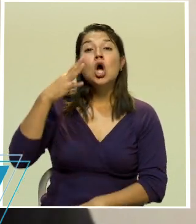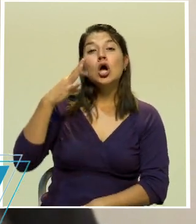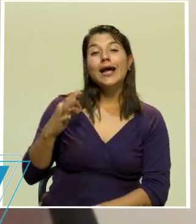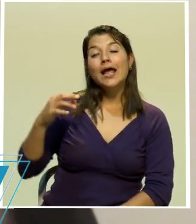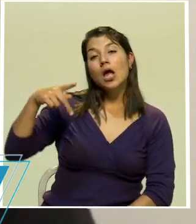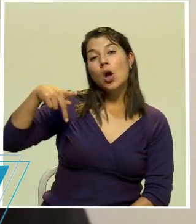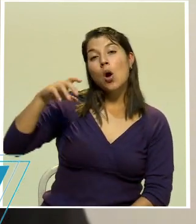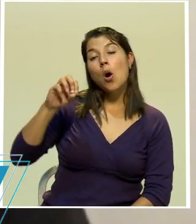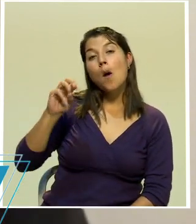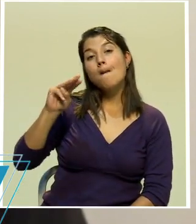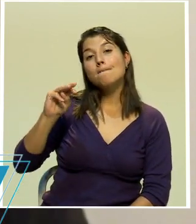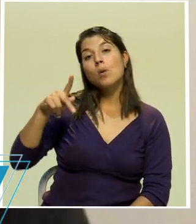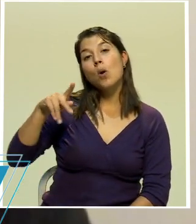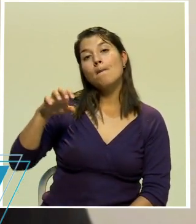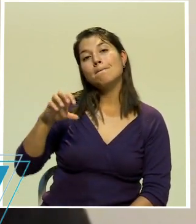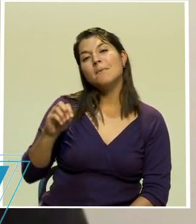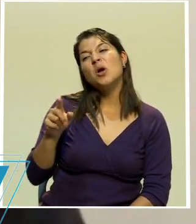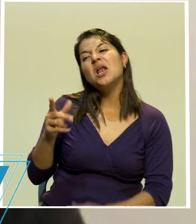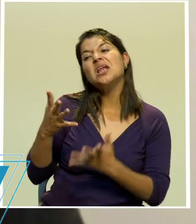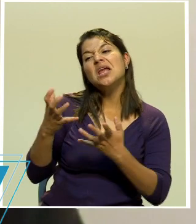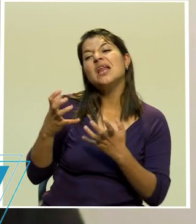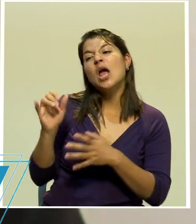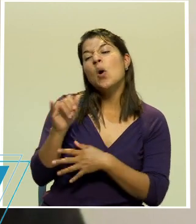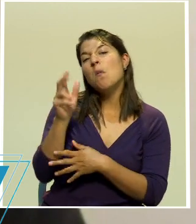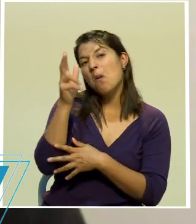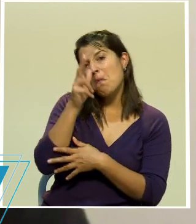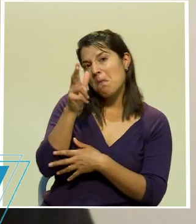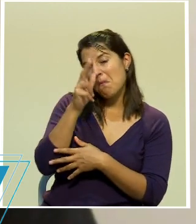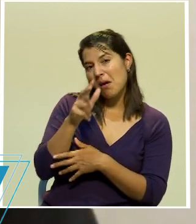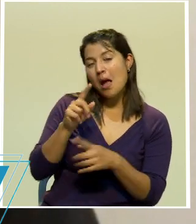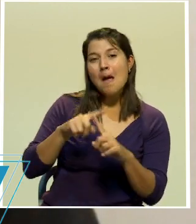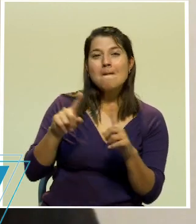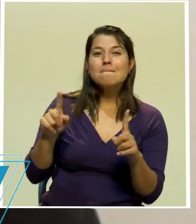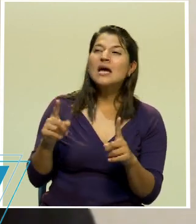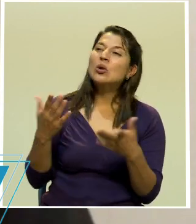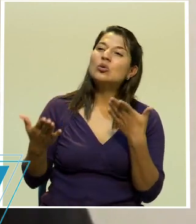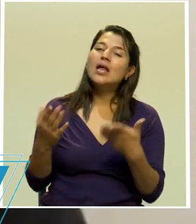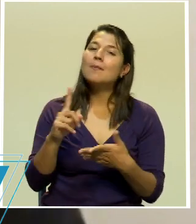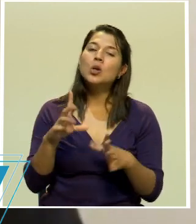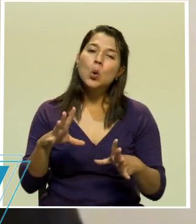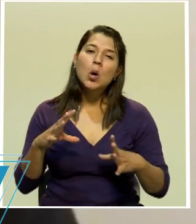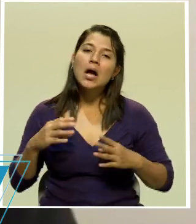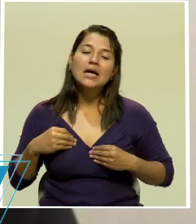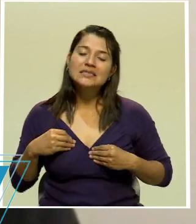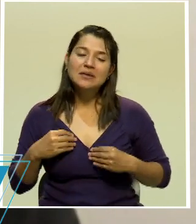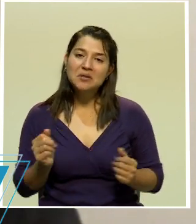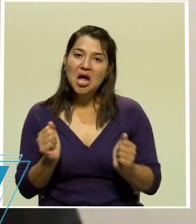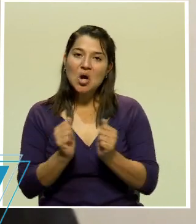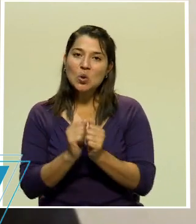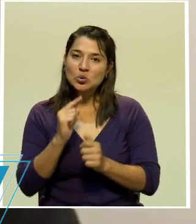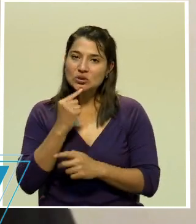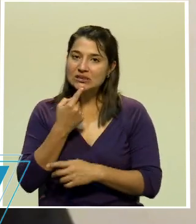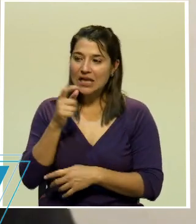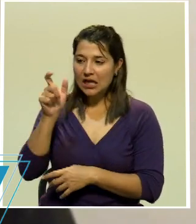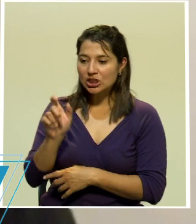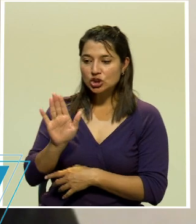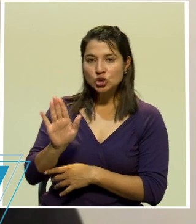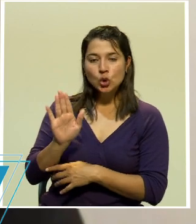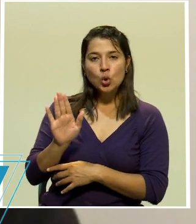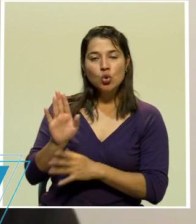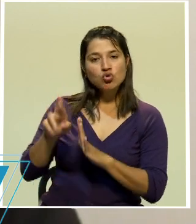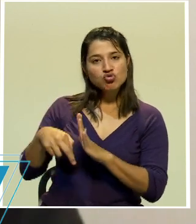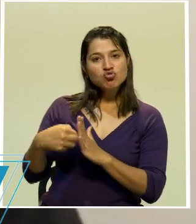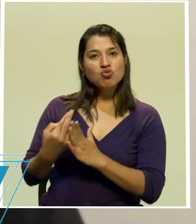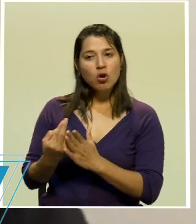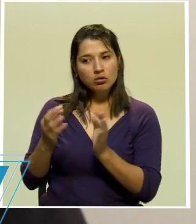de hacer un chiste, estaba tratando de ser un poco gracioso, pero no se toma quizás en serio la investidura que tiene y la responsabilidad que tiene, además